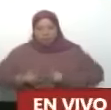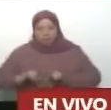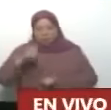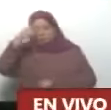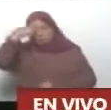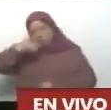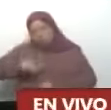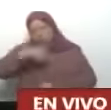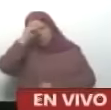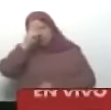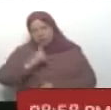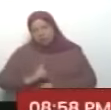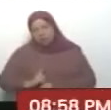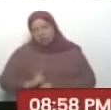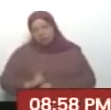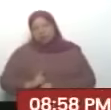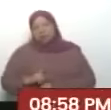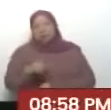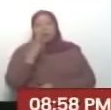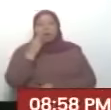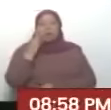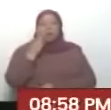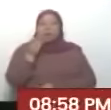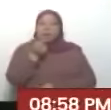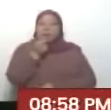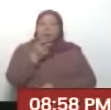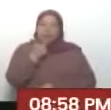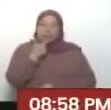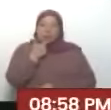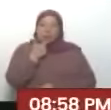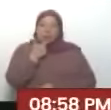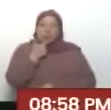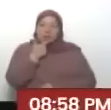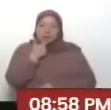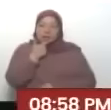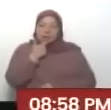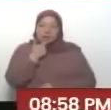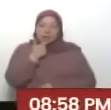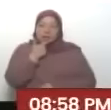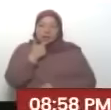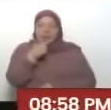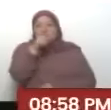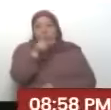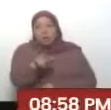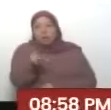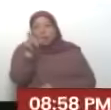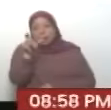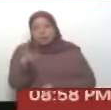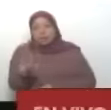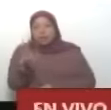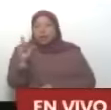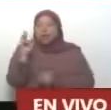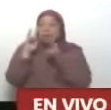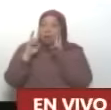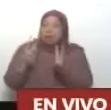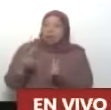Eusenis, fue muy hermoso ayer ver a las personas con alguna